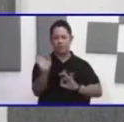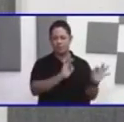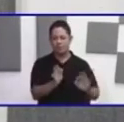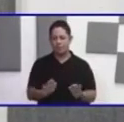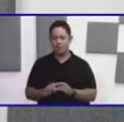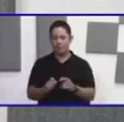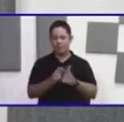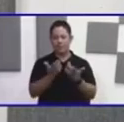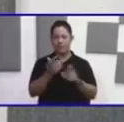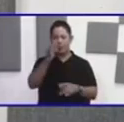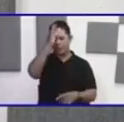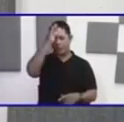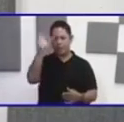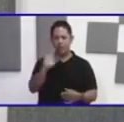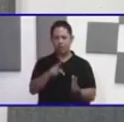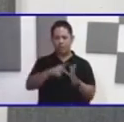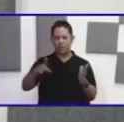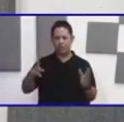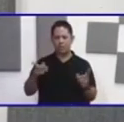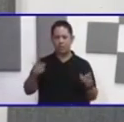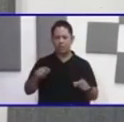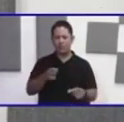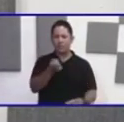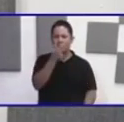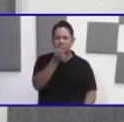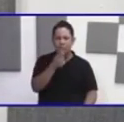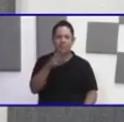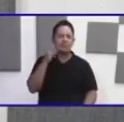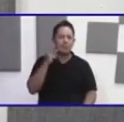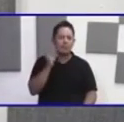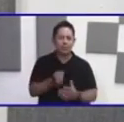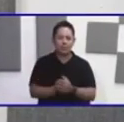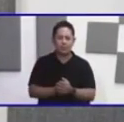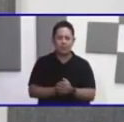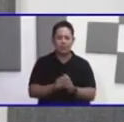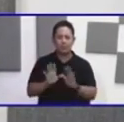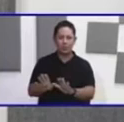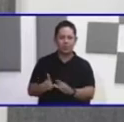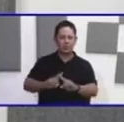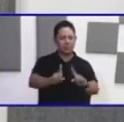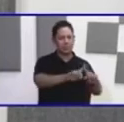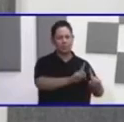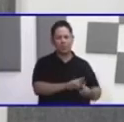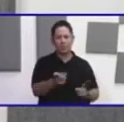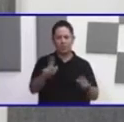las personas que son de la droguería, las personas que son dueños y administradores